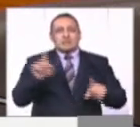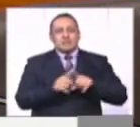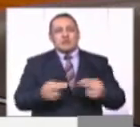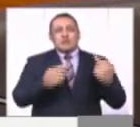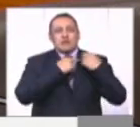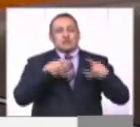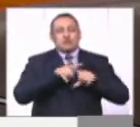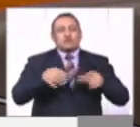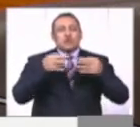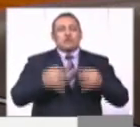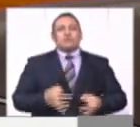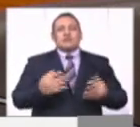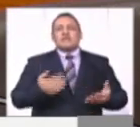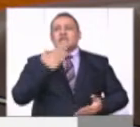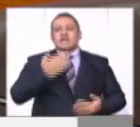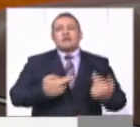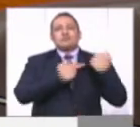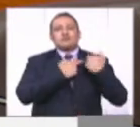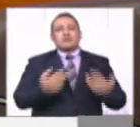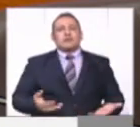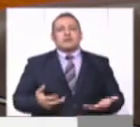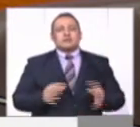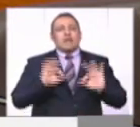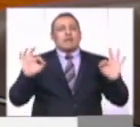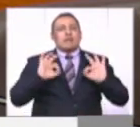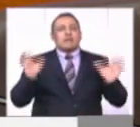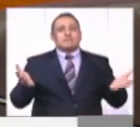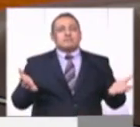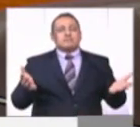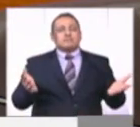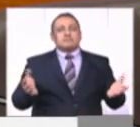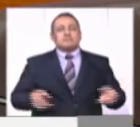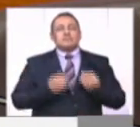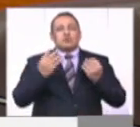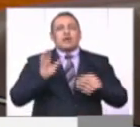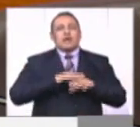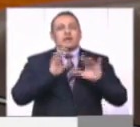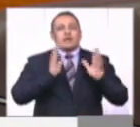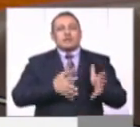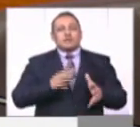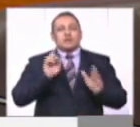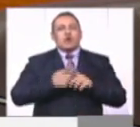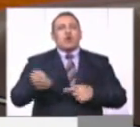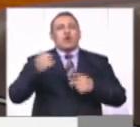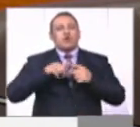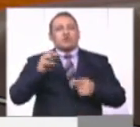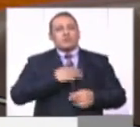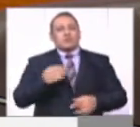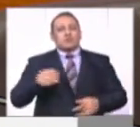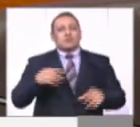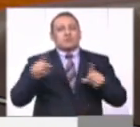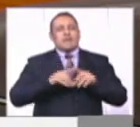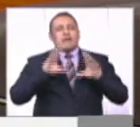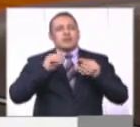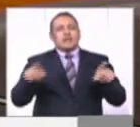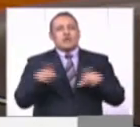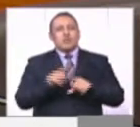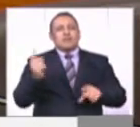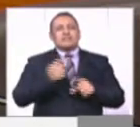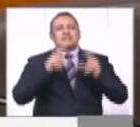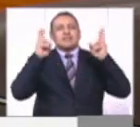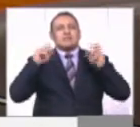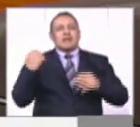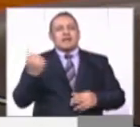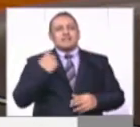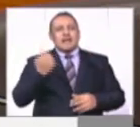ha dicho no se cumple Quién es responsable nadie ahí quedó y vendrá otro Premier y hablará de